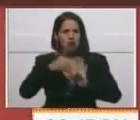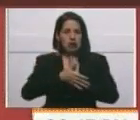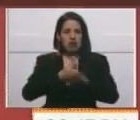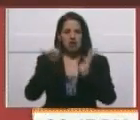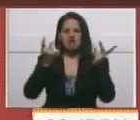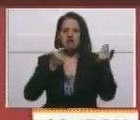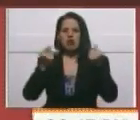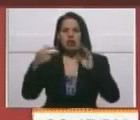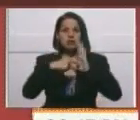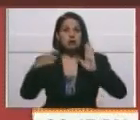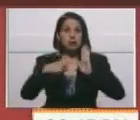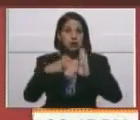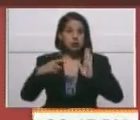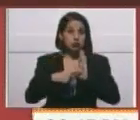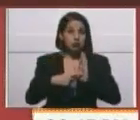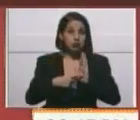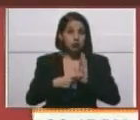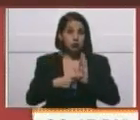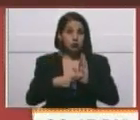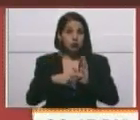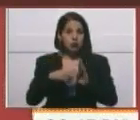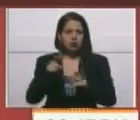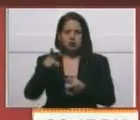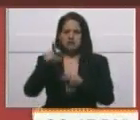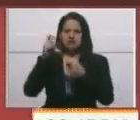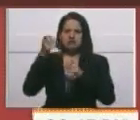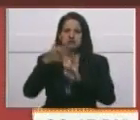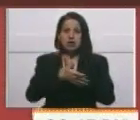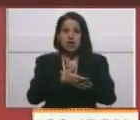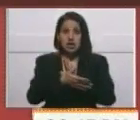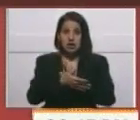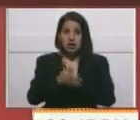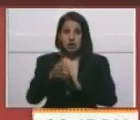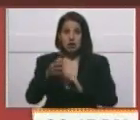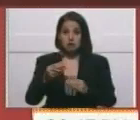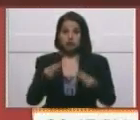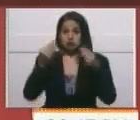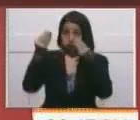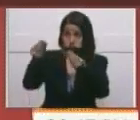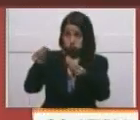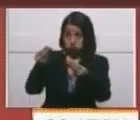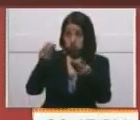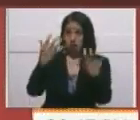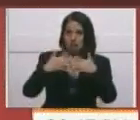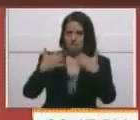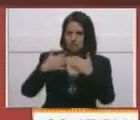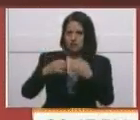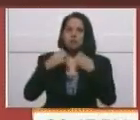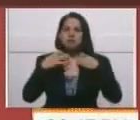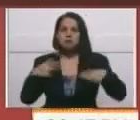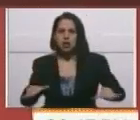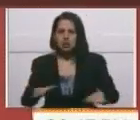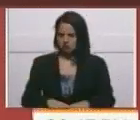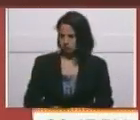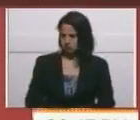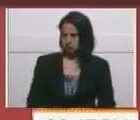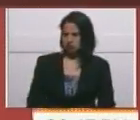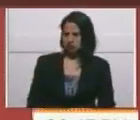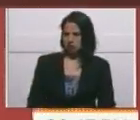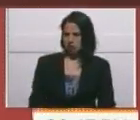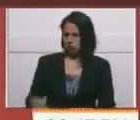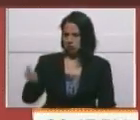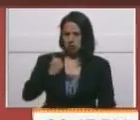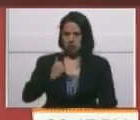financiamiento que ponía a 5 como prenda o sea que nosotros vamos a perder a 5 en cualquier